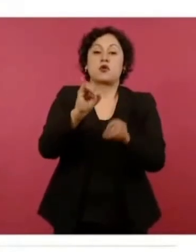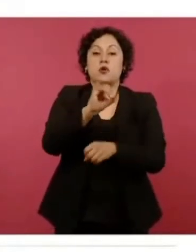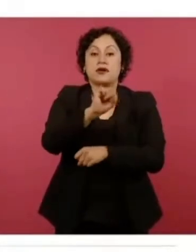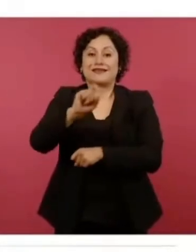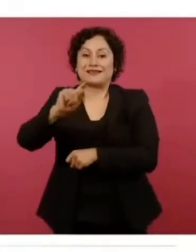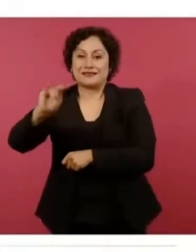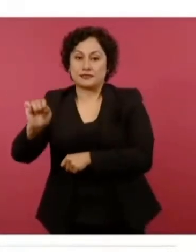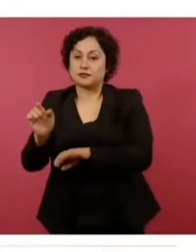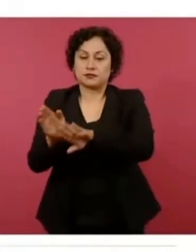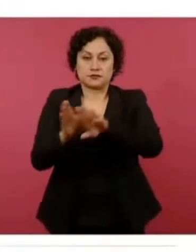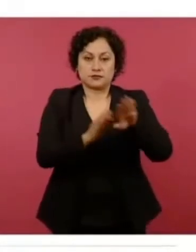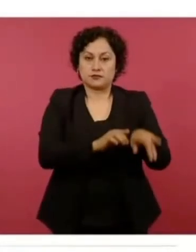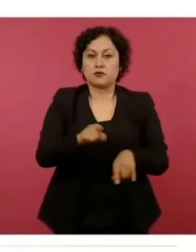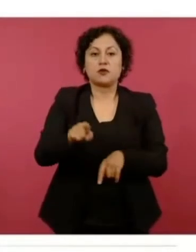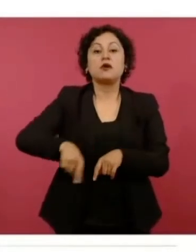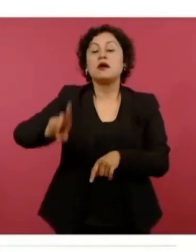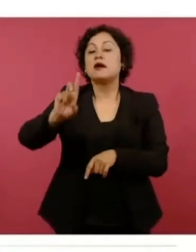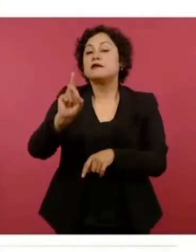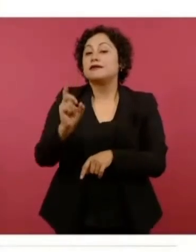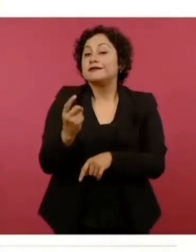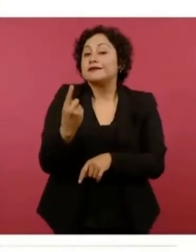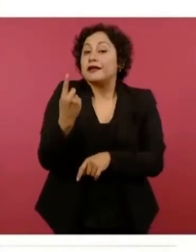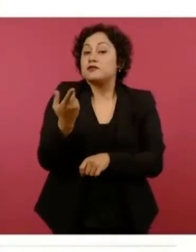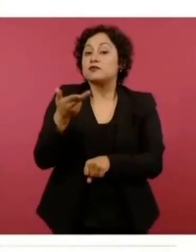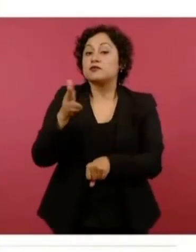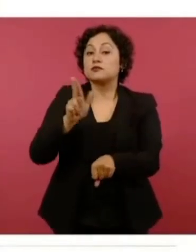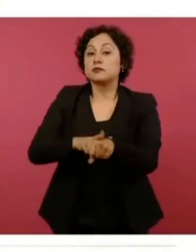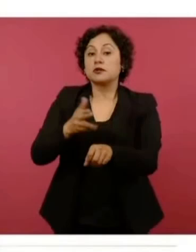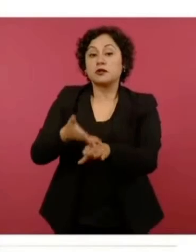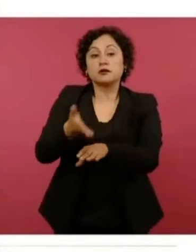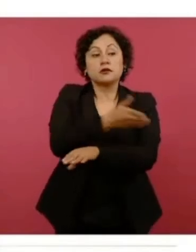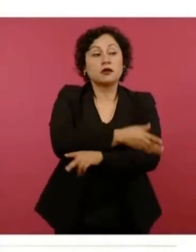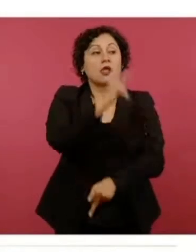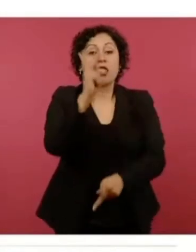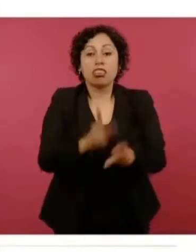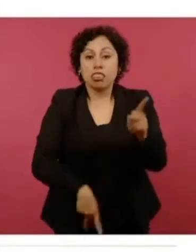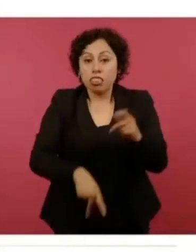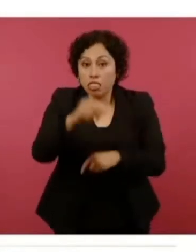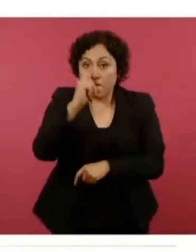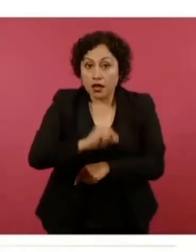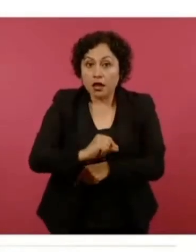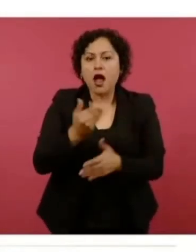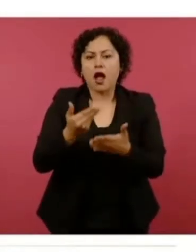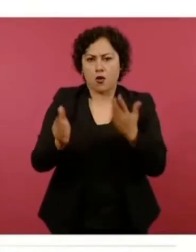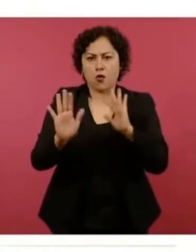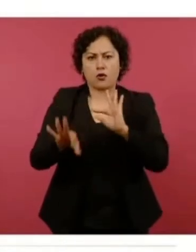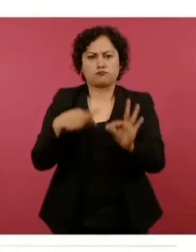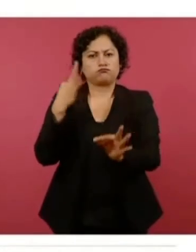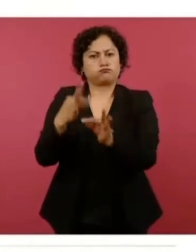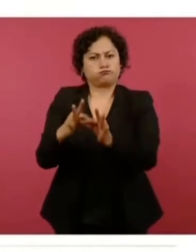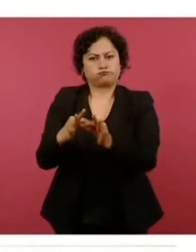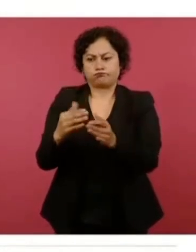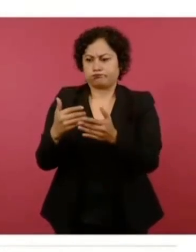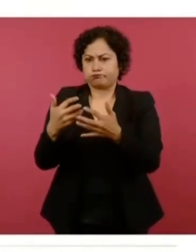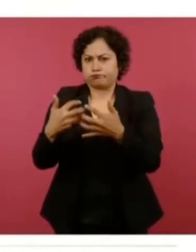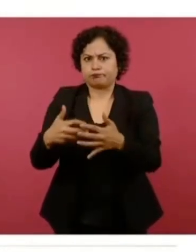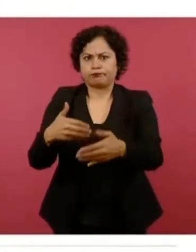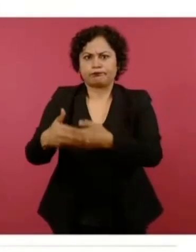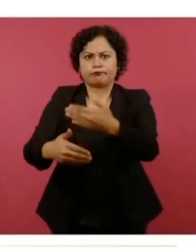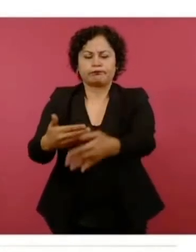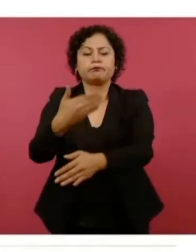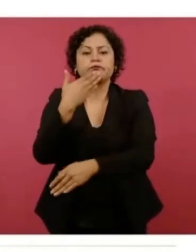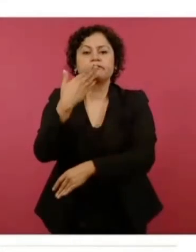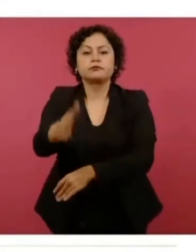son 31 hospitales que estaban abandonados y que hoy ya están operando en estos 23 estados. Además de eso, en la